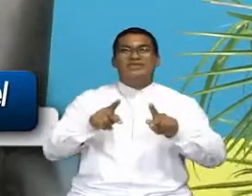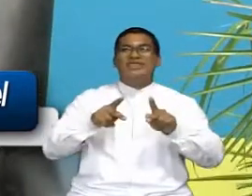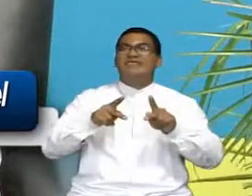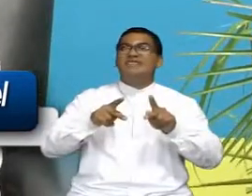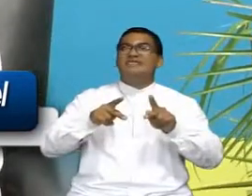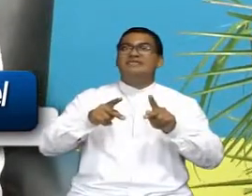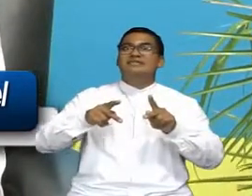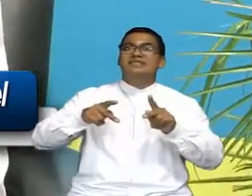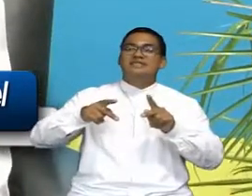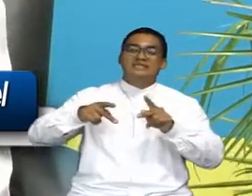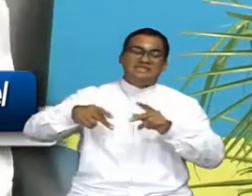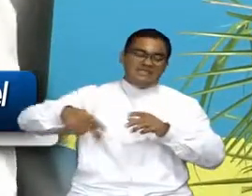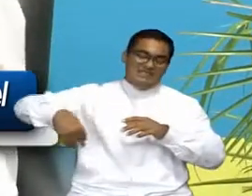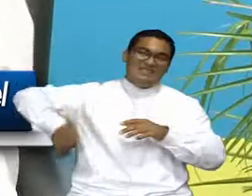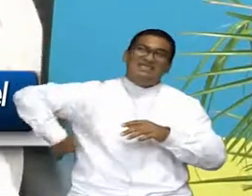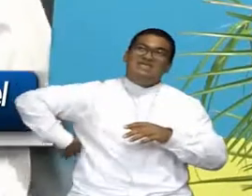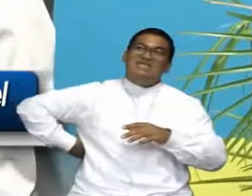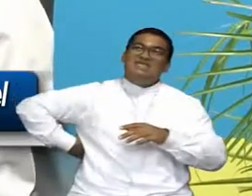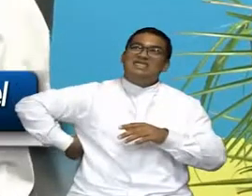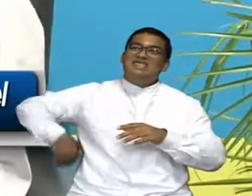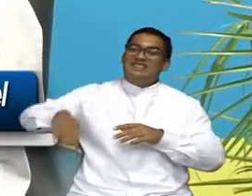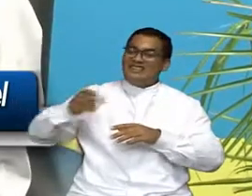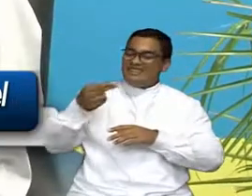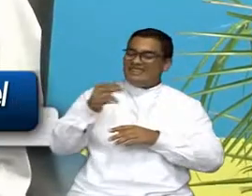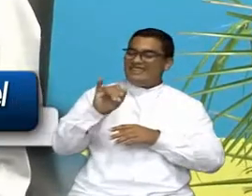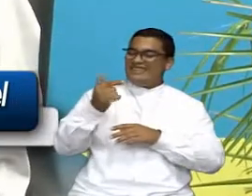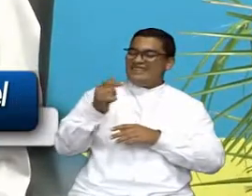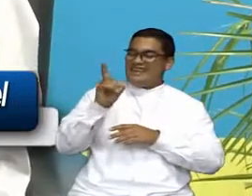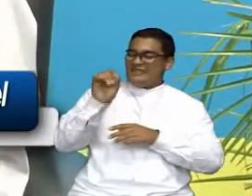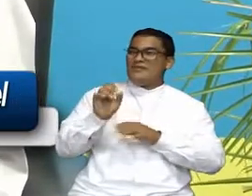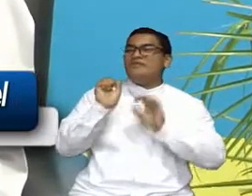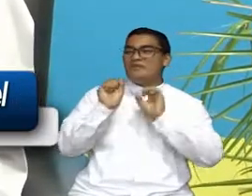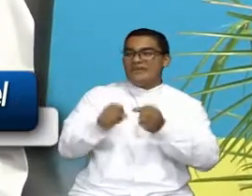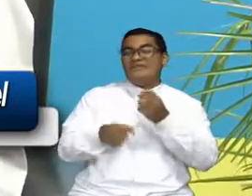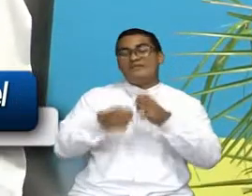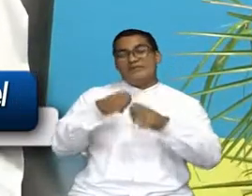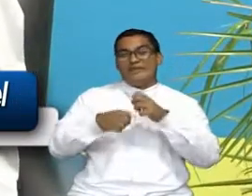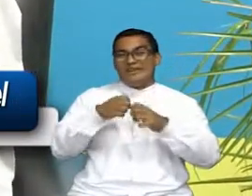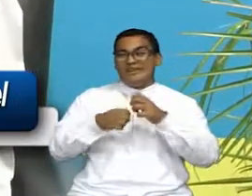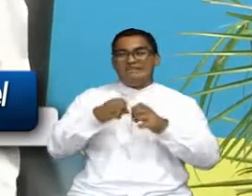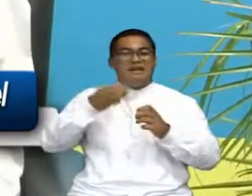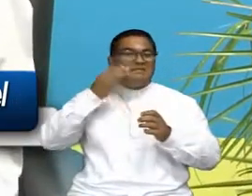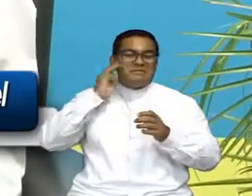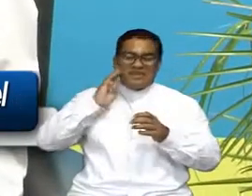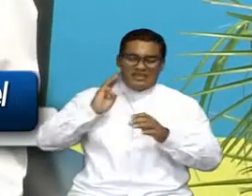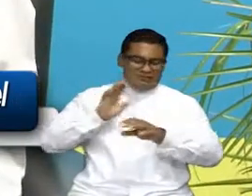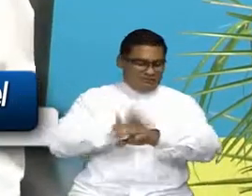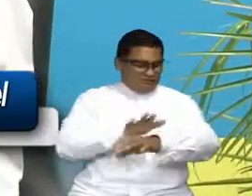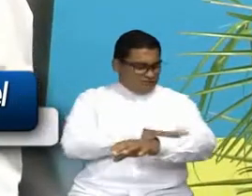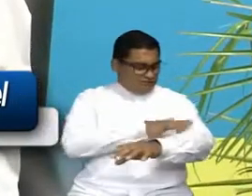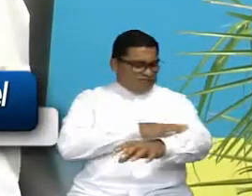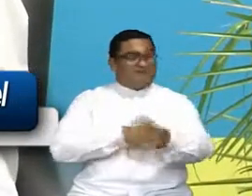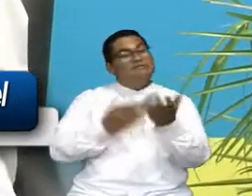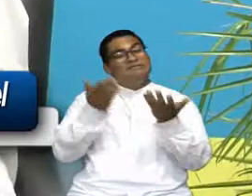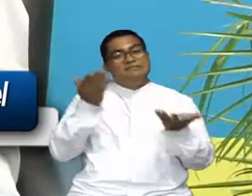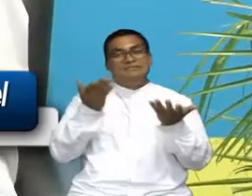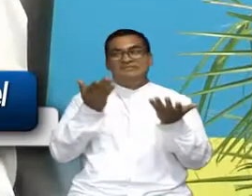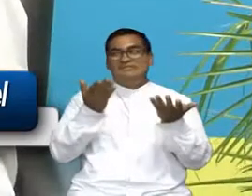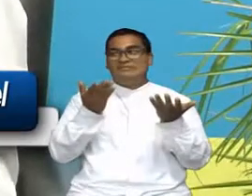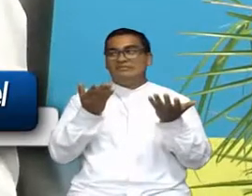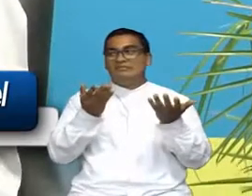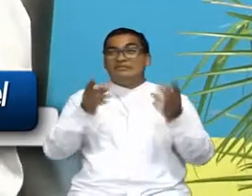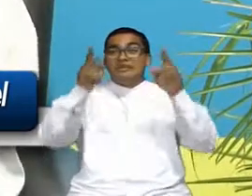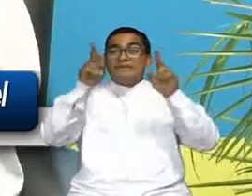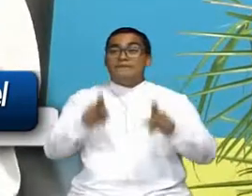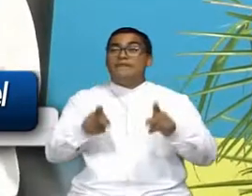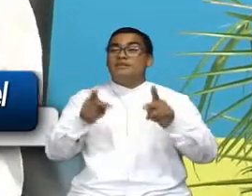de coagulación. Entonces también nos pueden presentar morado. Los pacientes, como ya les había mencionado, que toman